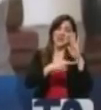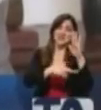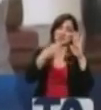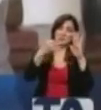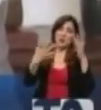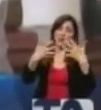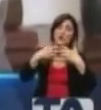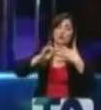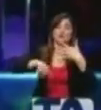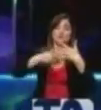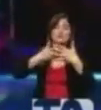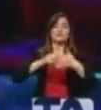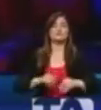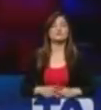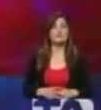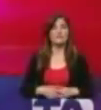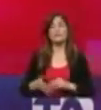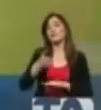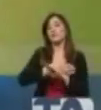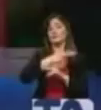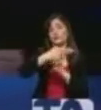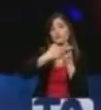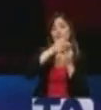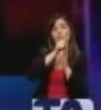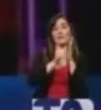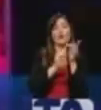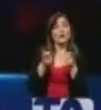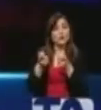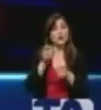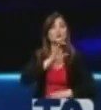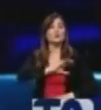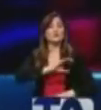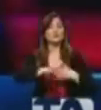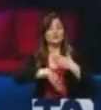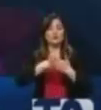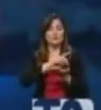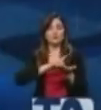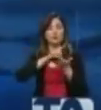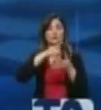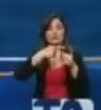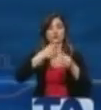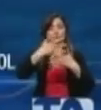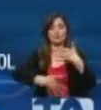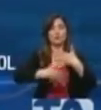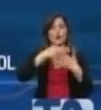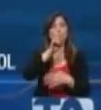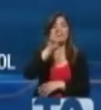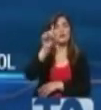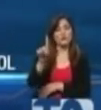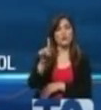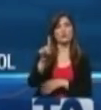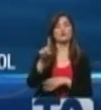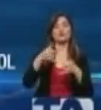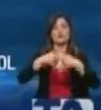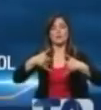debidamente justificada. Luego de los censos realizados por la Agencia de Regulación y Control, en todo el Distrito Metropolitano de Quito hay 21